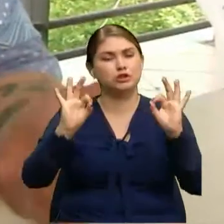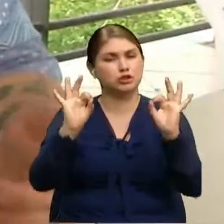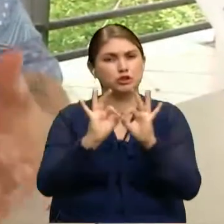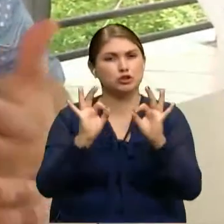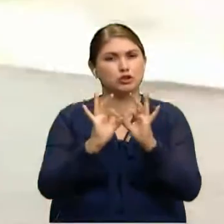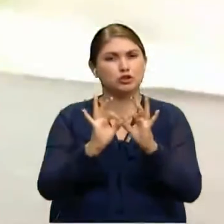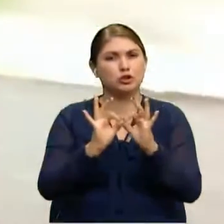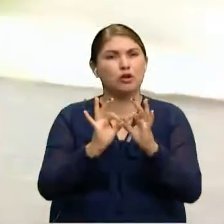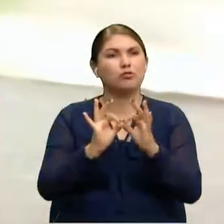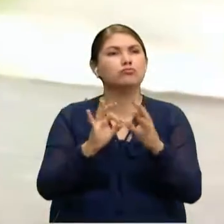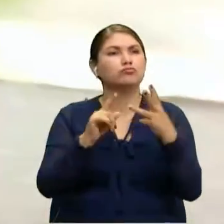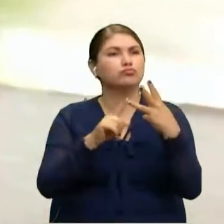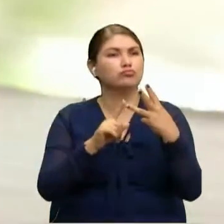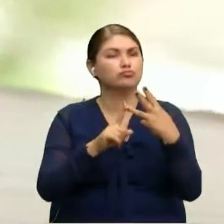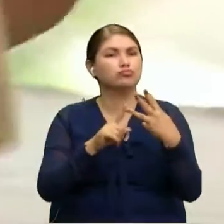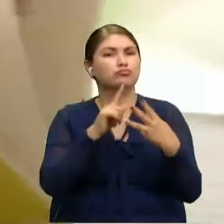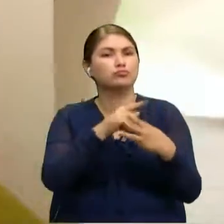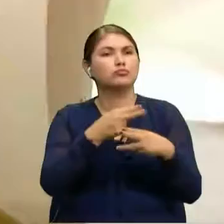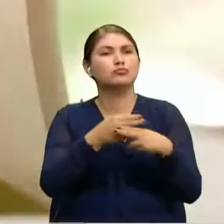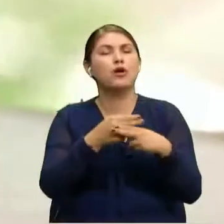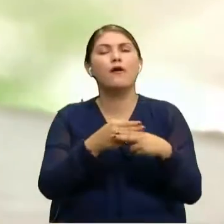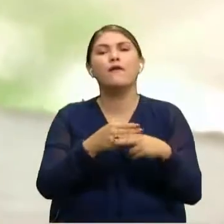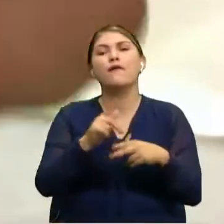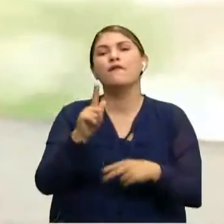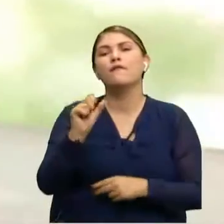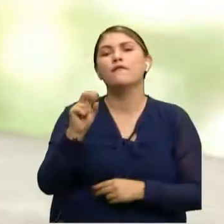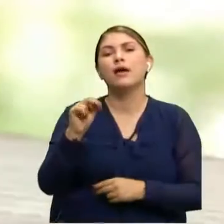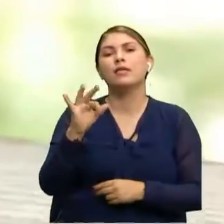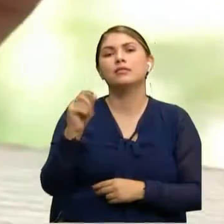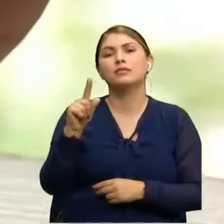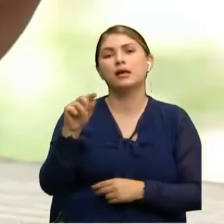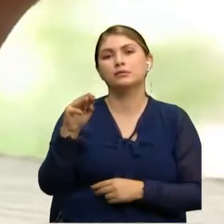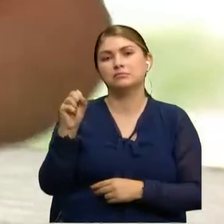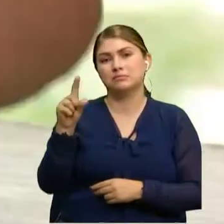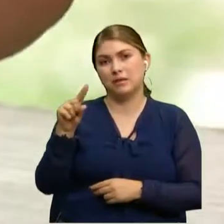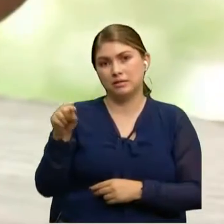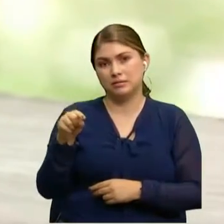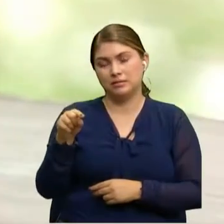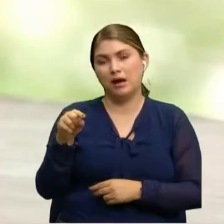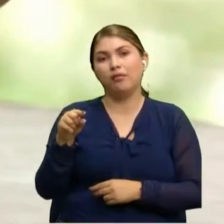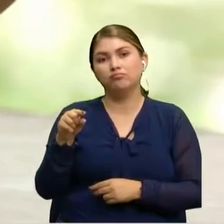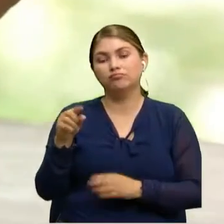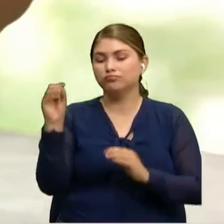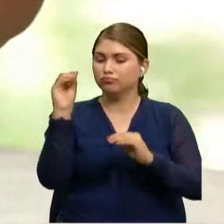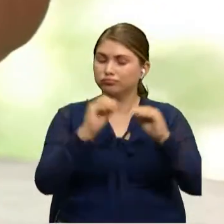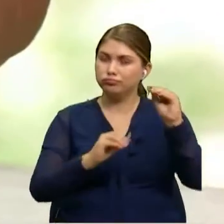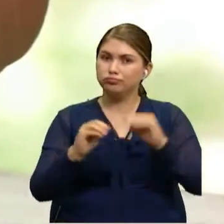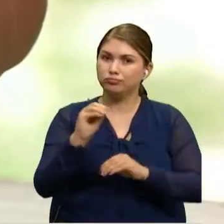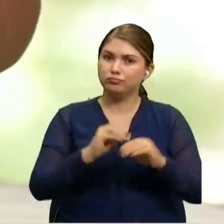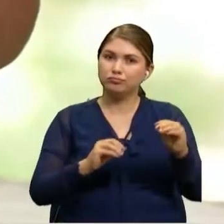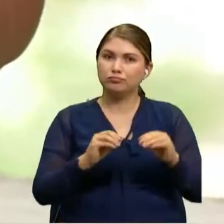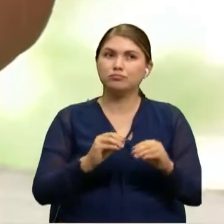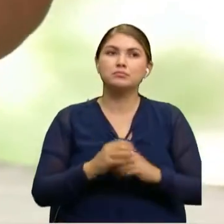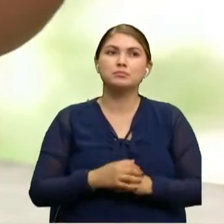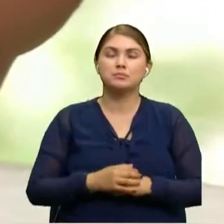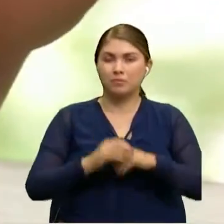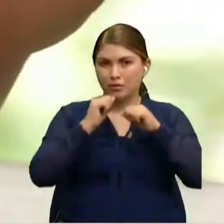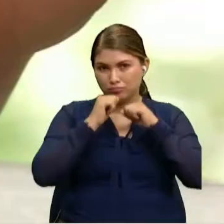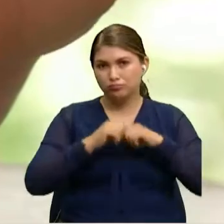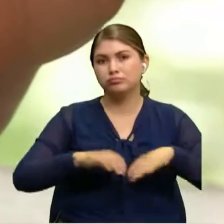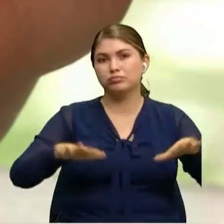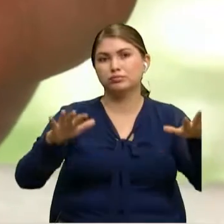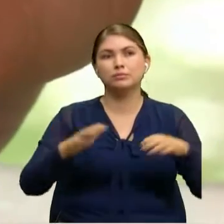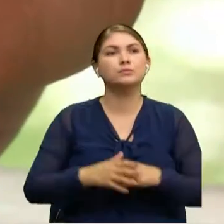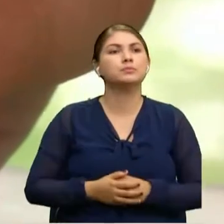una pequeña edición llamada Fantasmas y pues montamos la editorial Sátiro y con ella sacamos